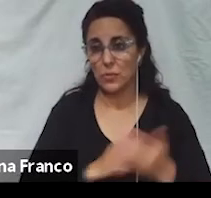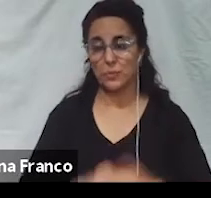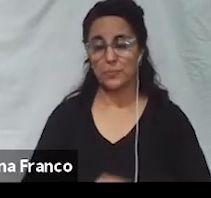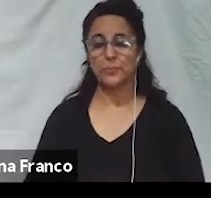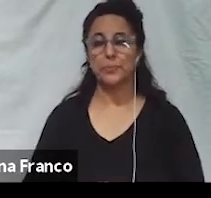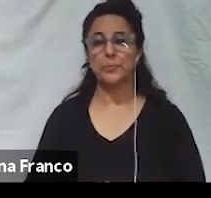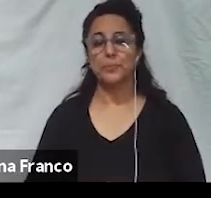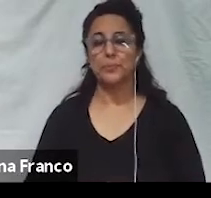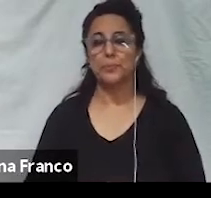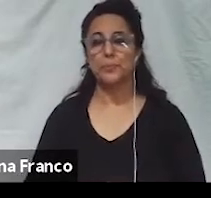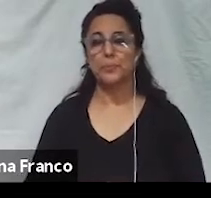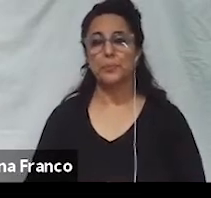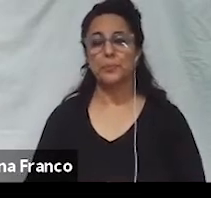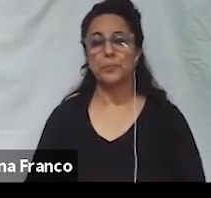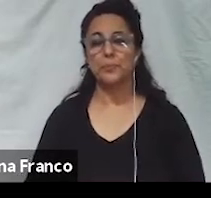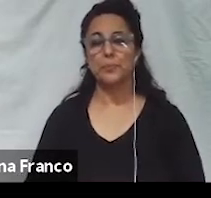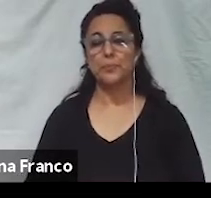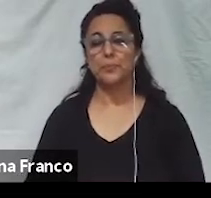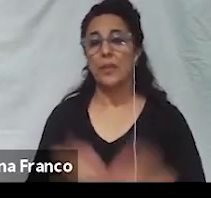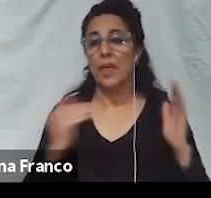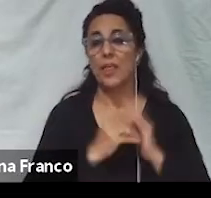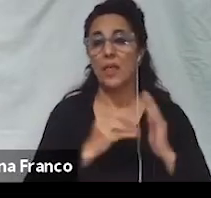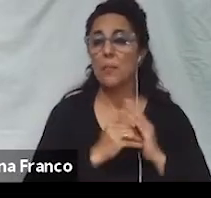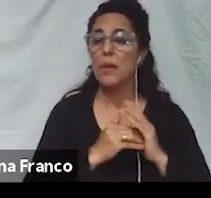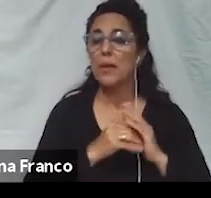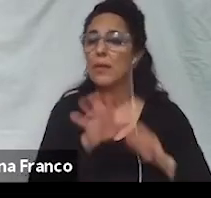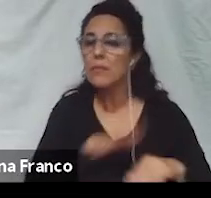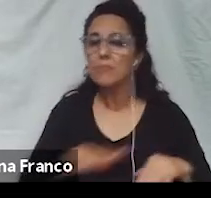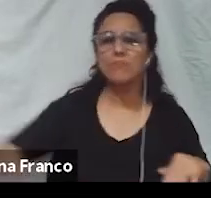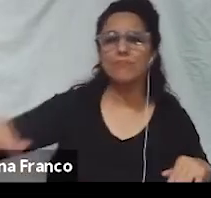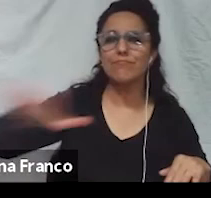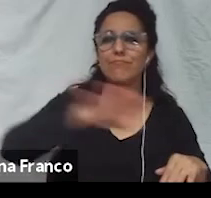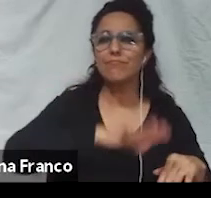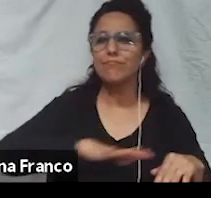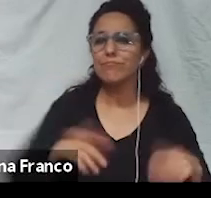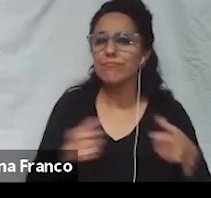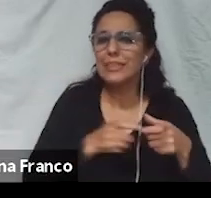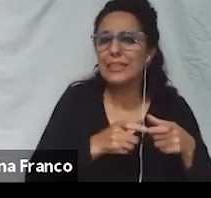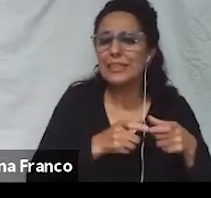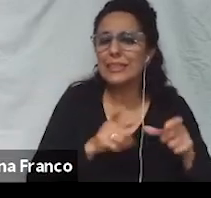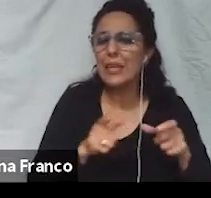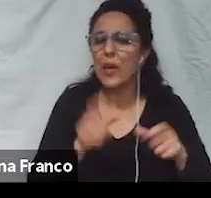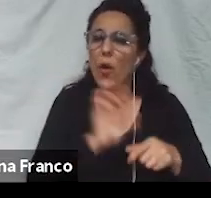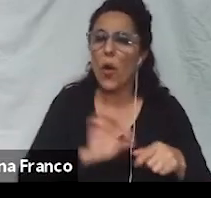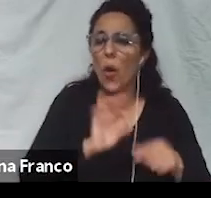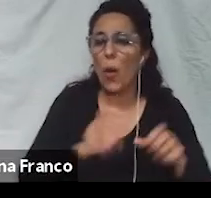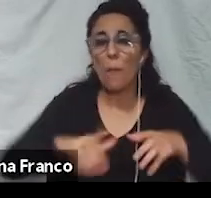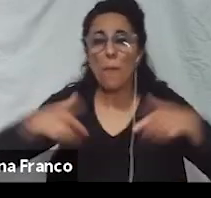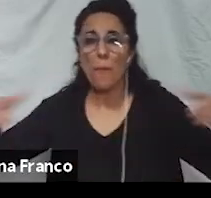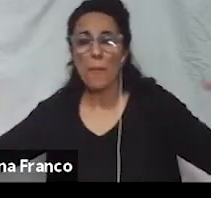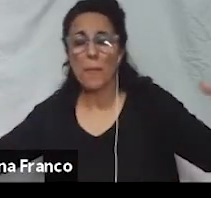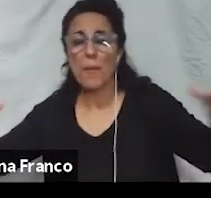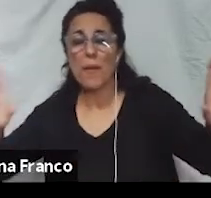tomar en cuenta, digamos, el tamaño del sitio web y en base a eso hacer una seleccionar una muestra aleatoria